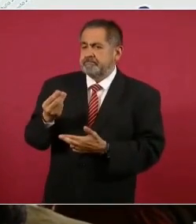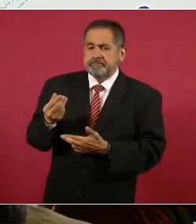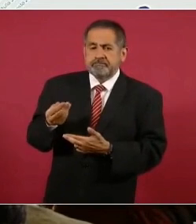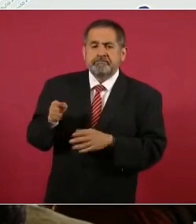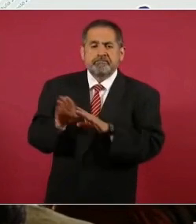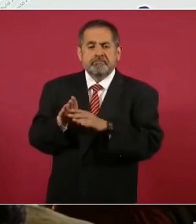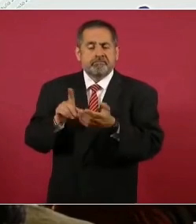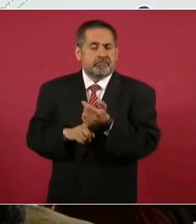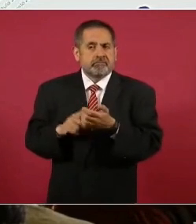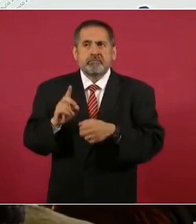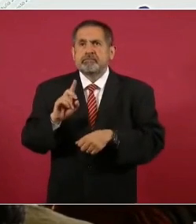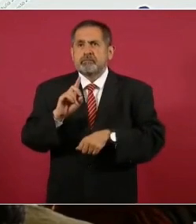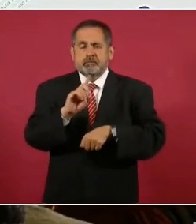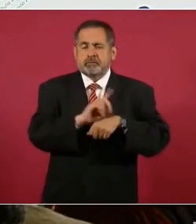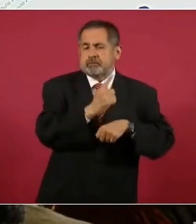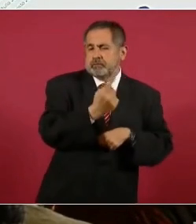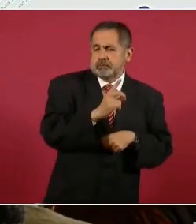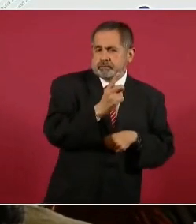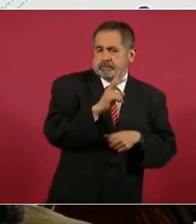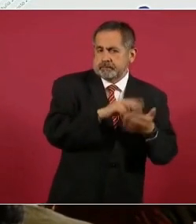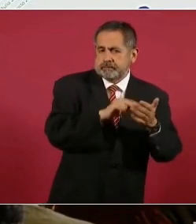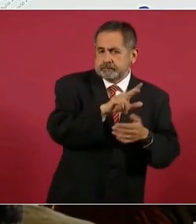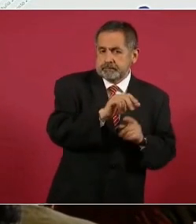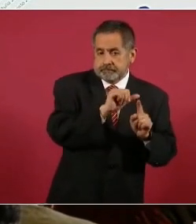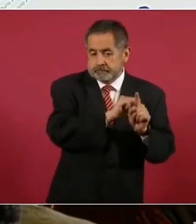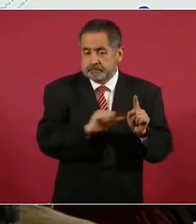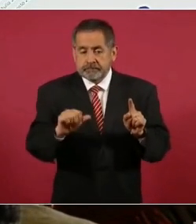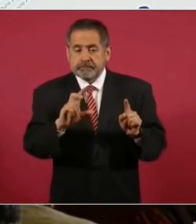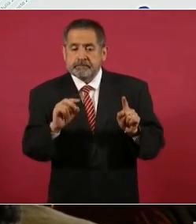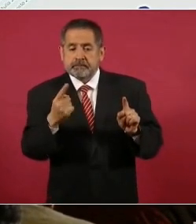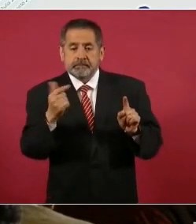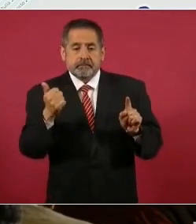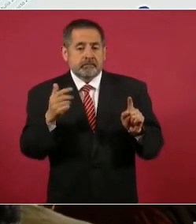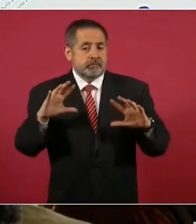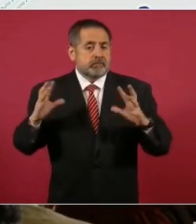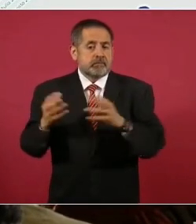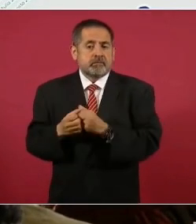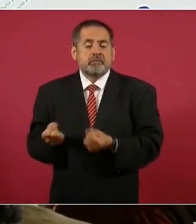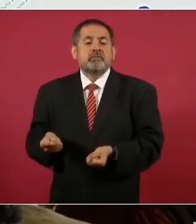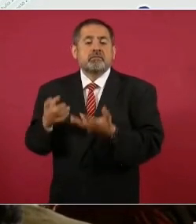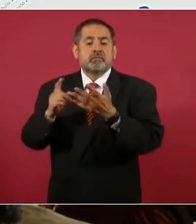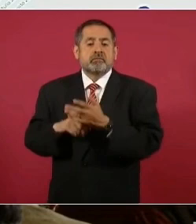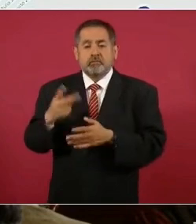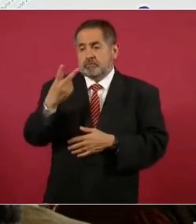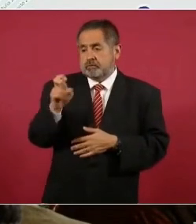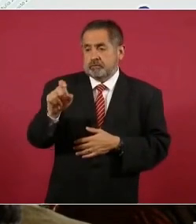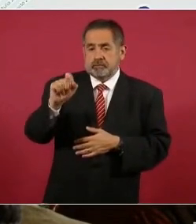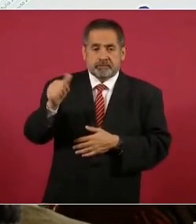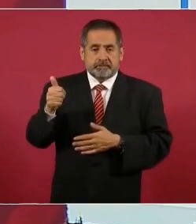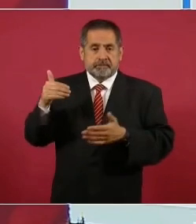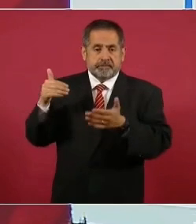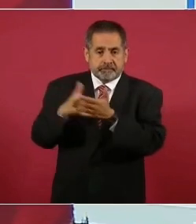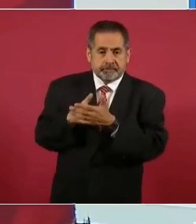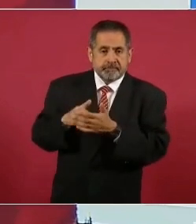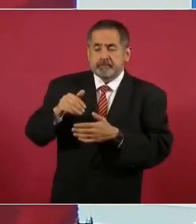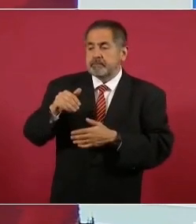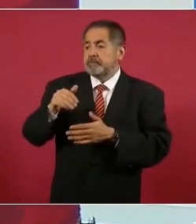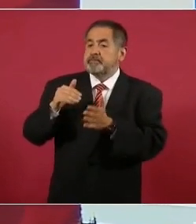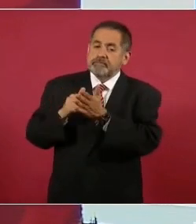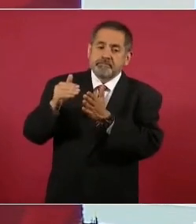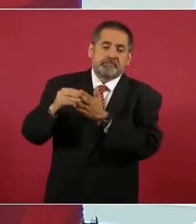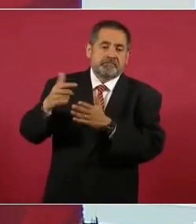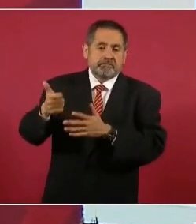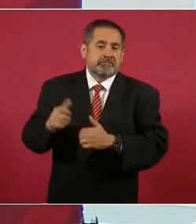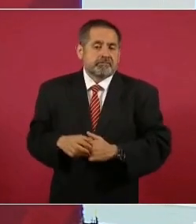primero de diciembre de 2018 al 31 de agosto pasado de más de 226 mil millones